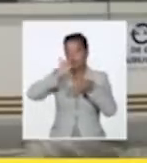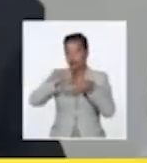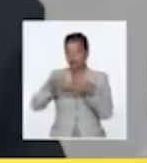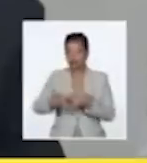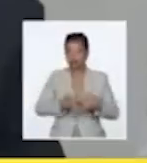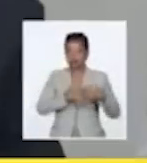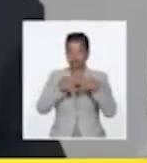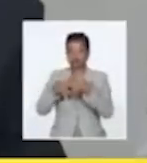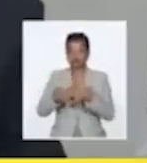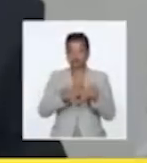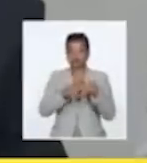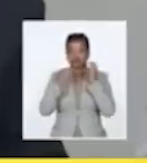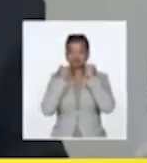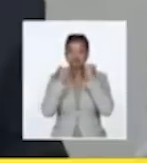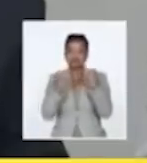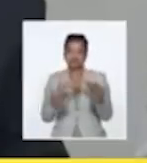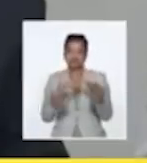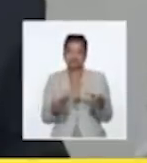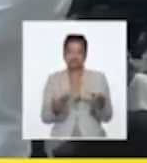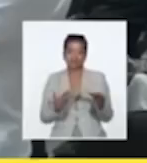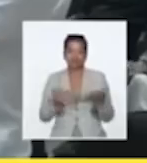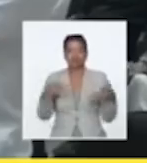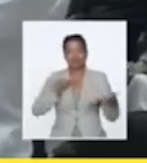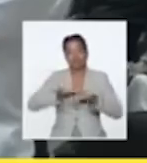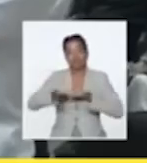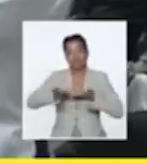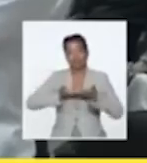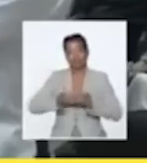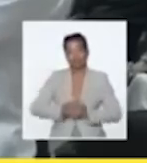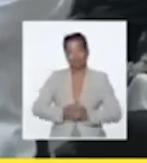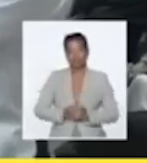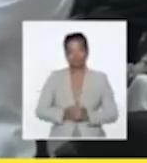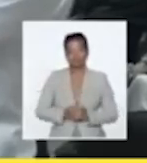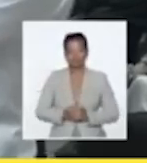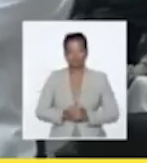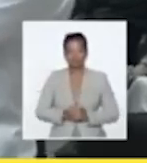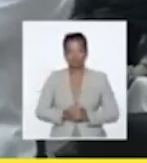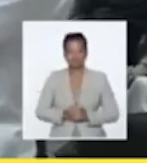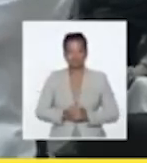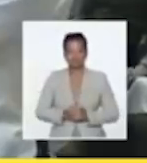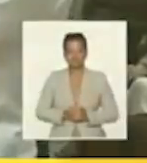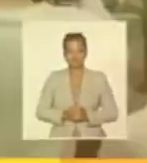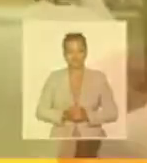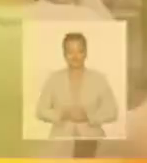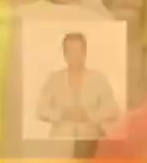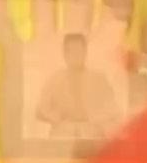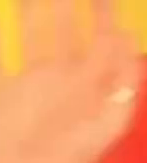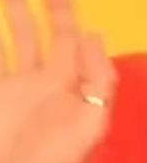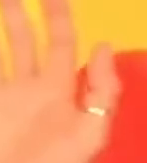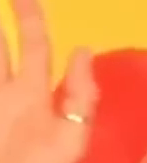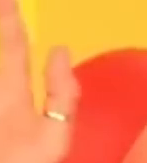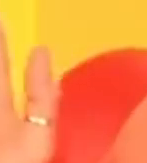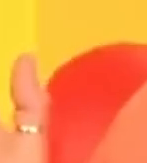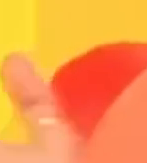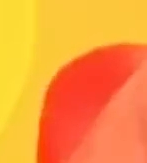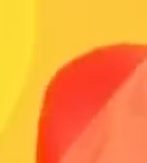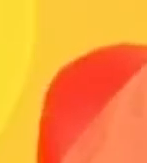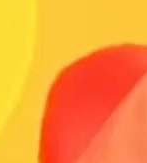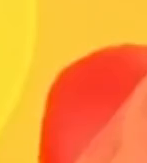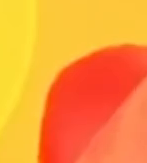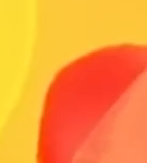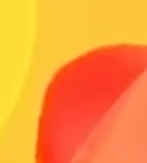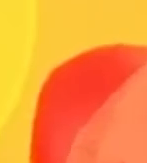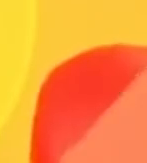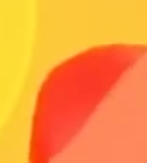norteamericanos en el comercio. Marisol Ramírez, Sistema. Ya, Marisol, gracias. Un simposio, no podía faltar un simposio,